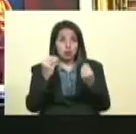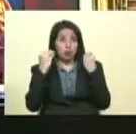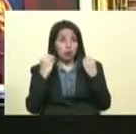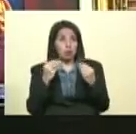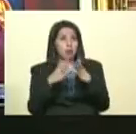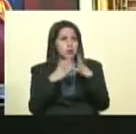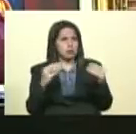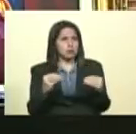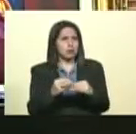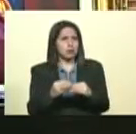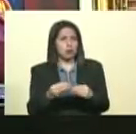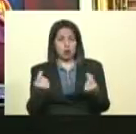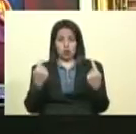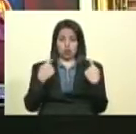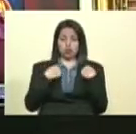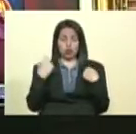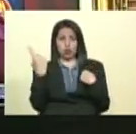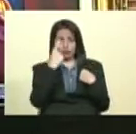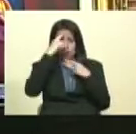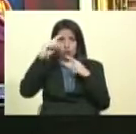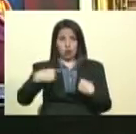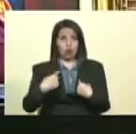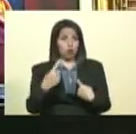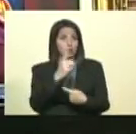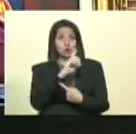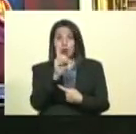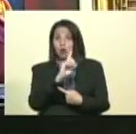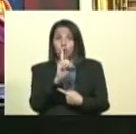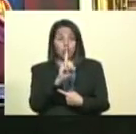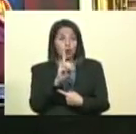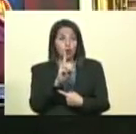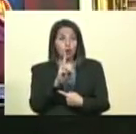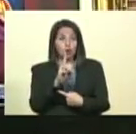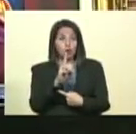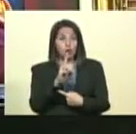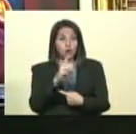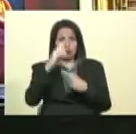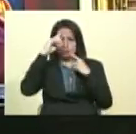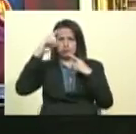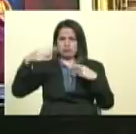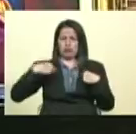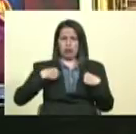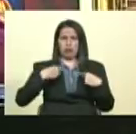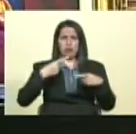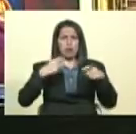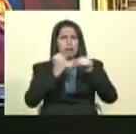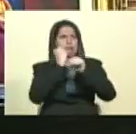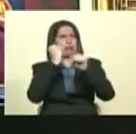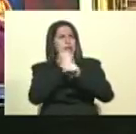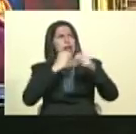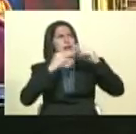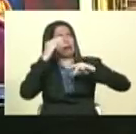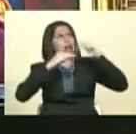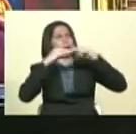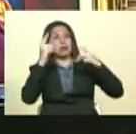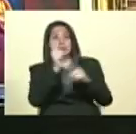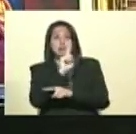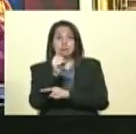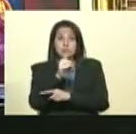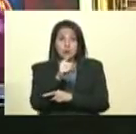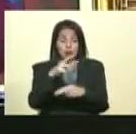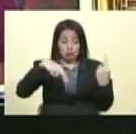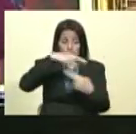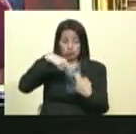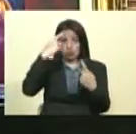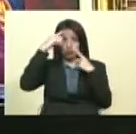todos. No es Maduro solo. Maduro solo no hace montaña. Maduro solo no hace revolución.